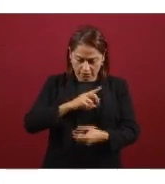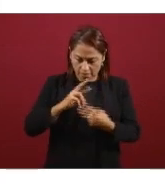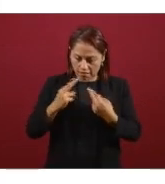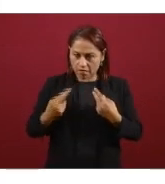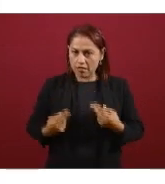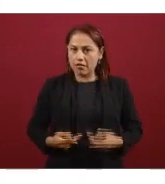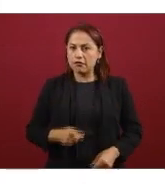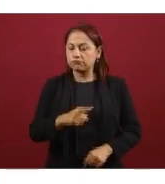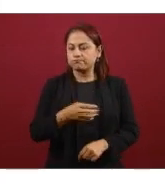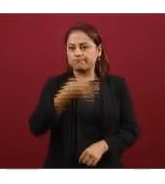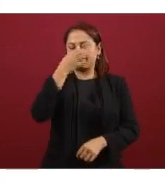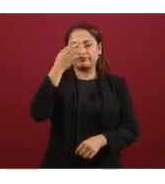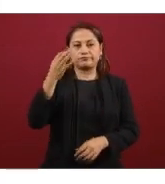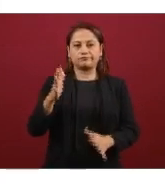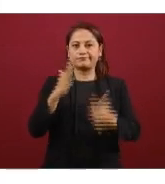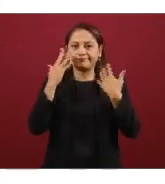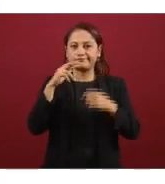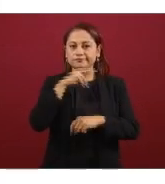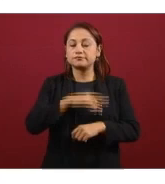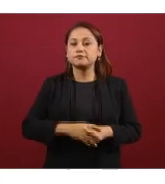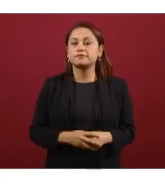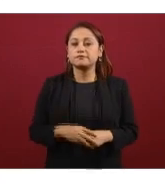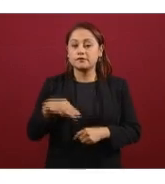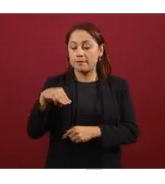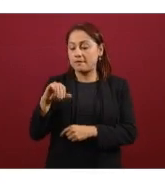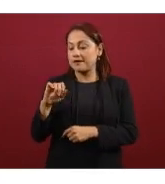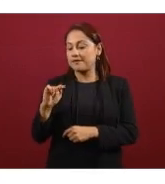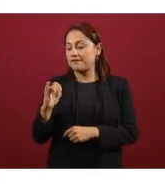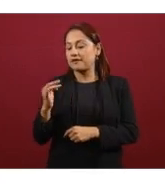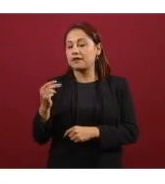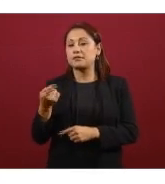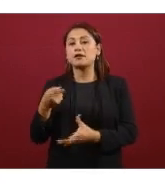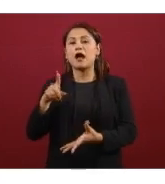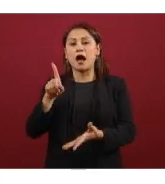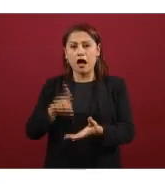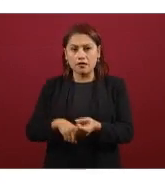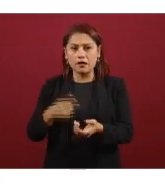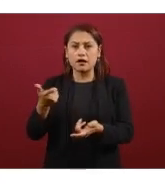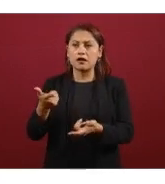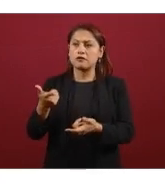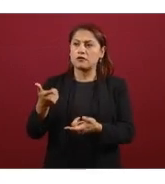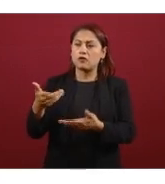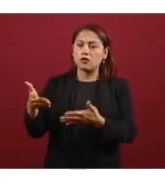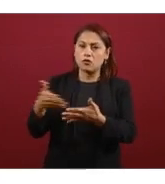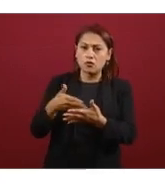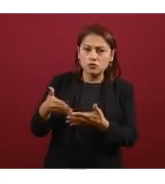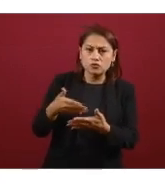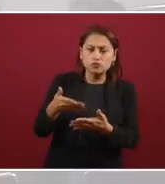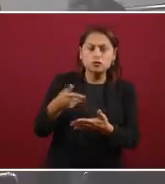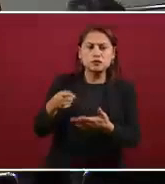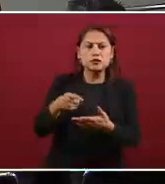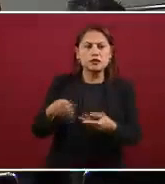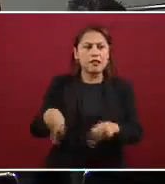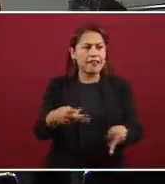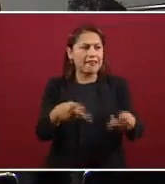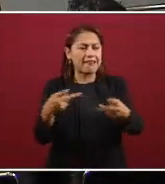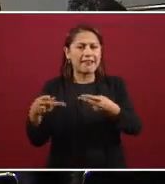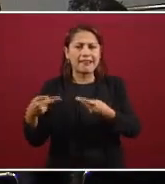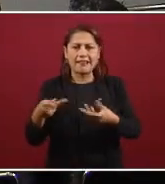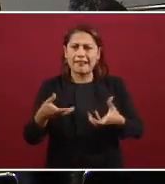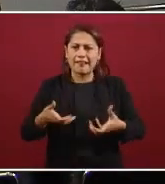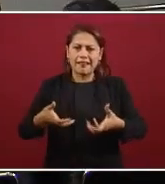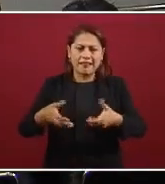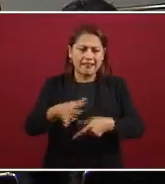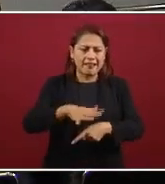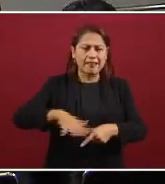la metanfetamina, la existencia de cocinas en barrios, en lugares sin control, pues genera que